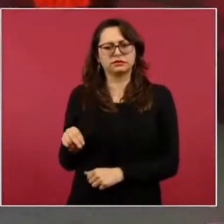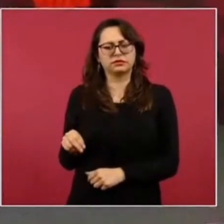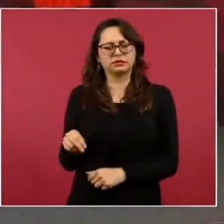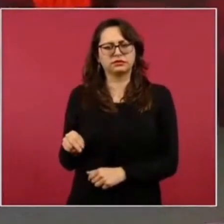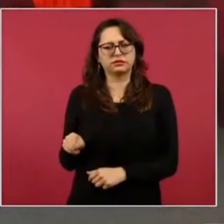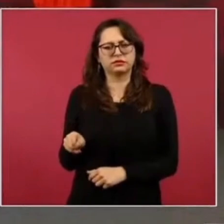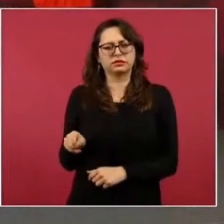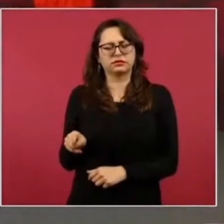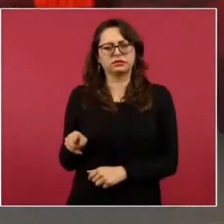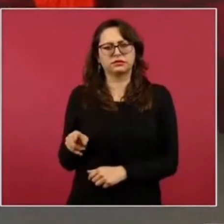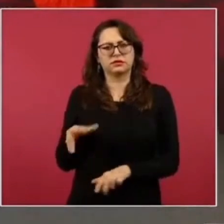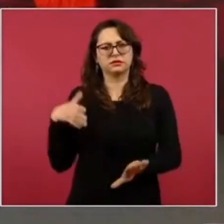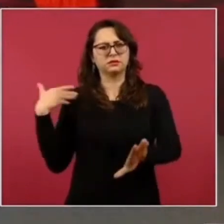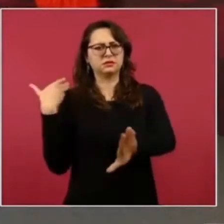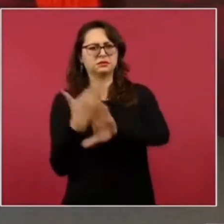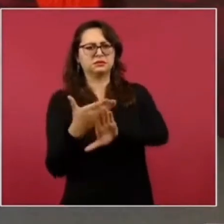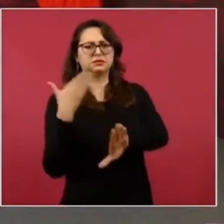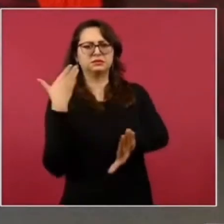denunciar a Moreira.